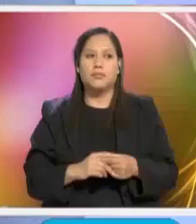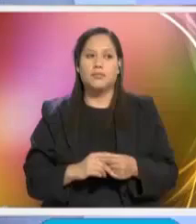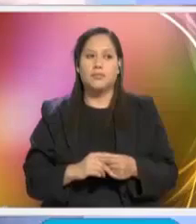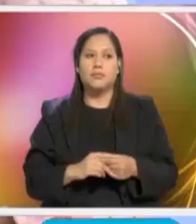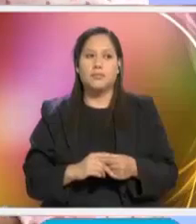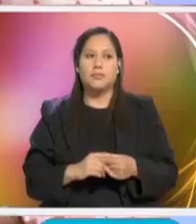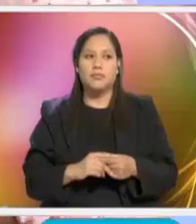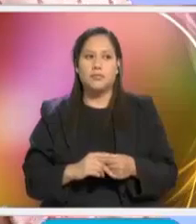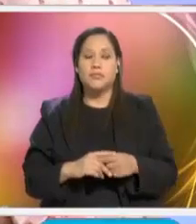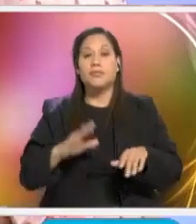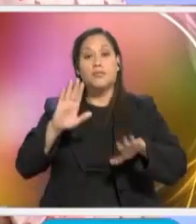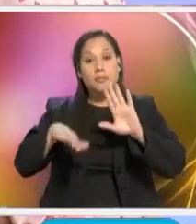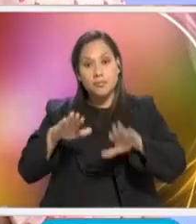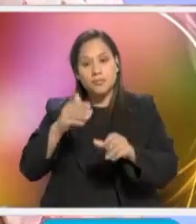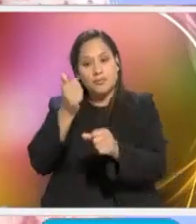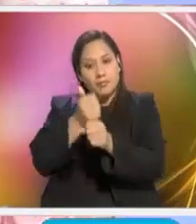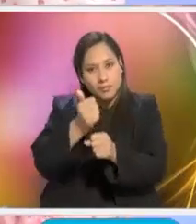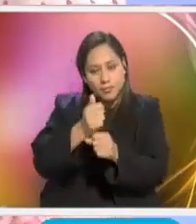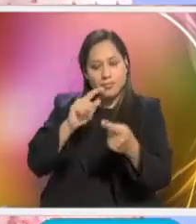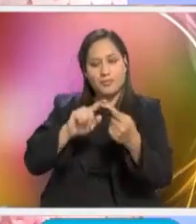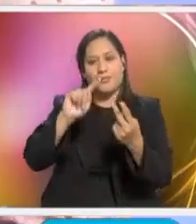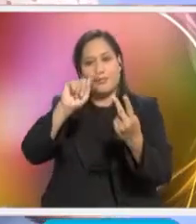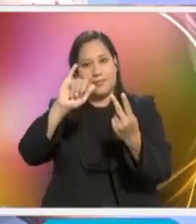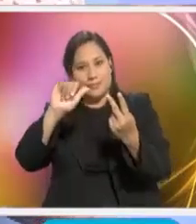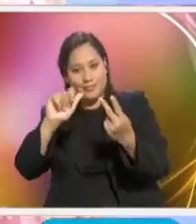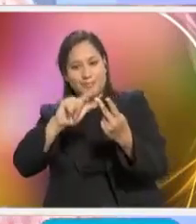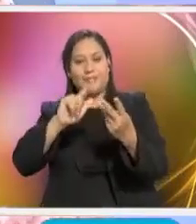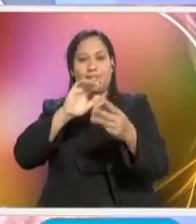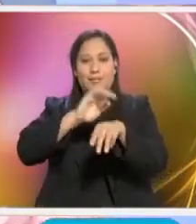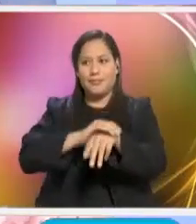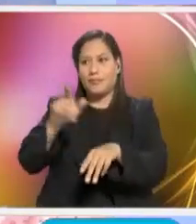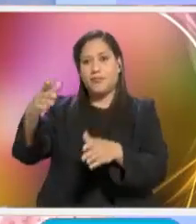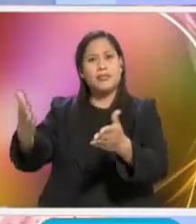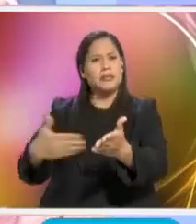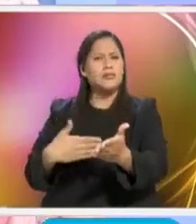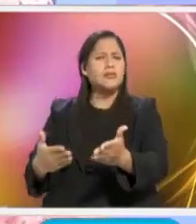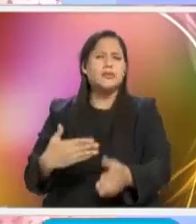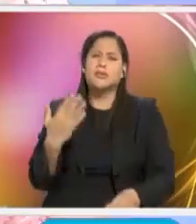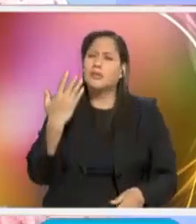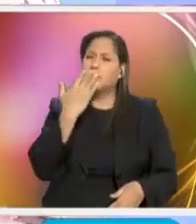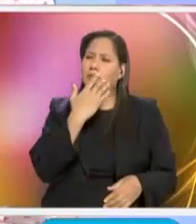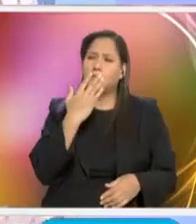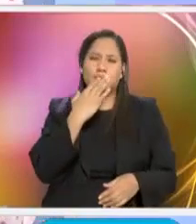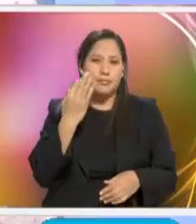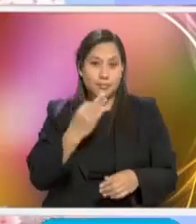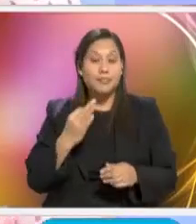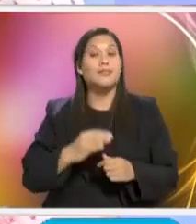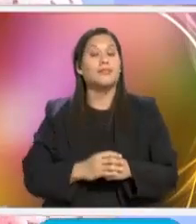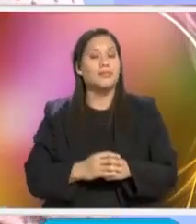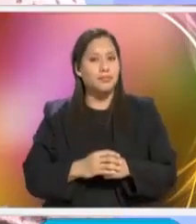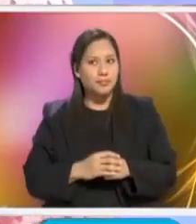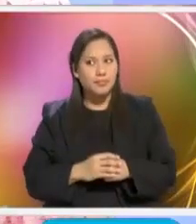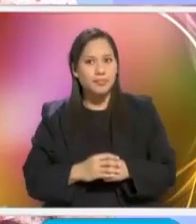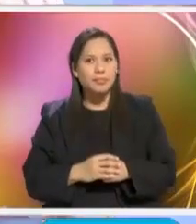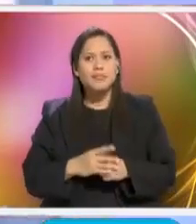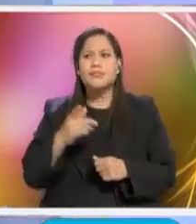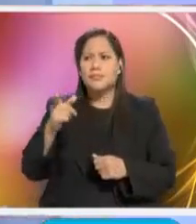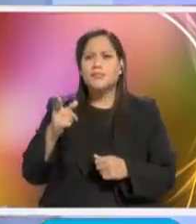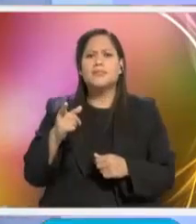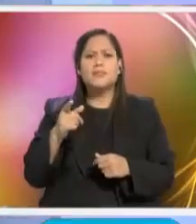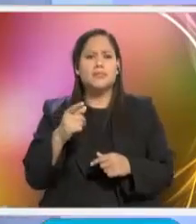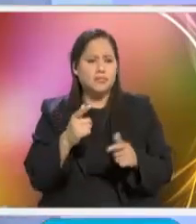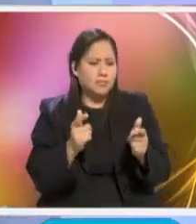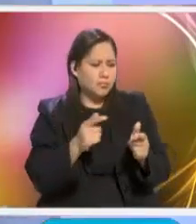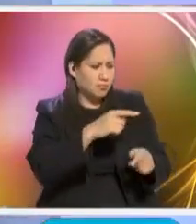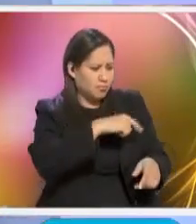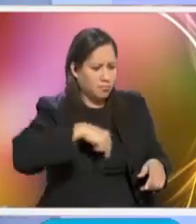que cocinan re bien, que le salen los platillos deliciosos. Y que bueno, eso nada más lo comparten con su